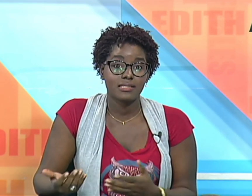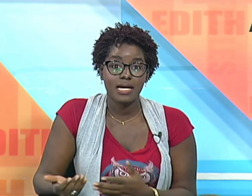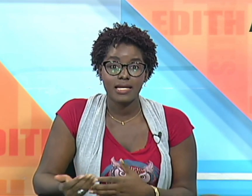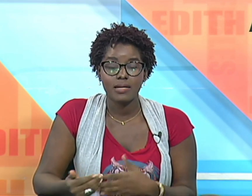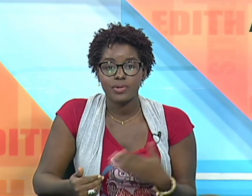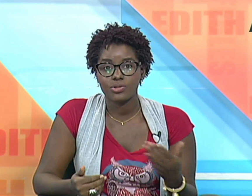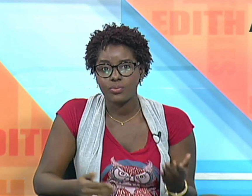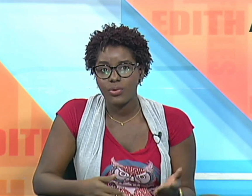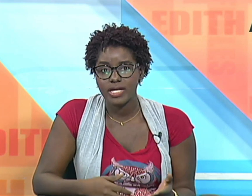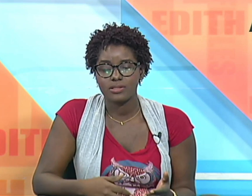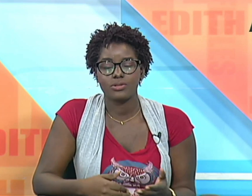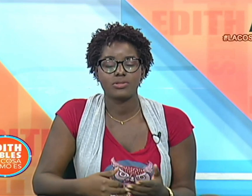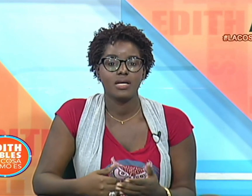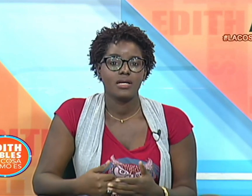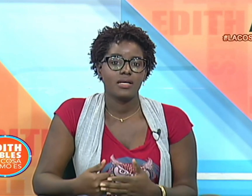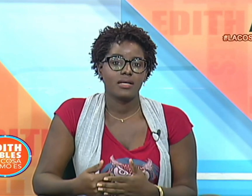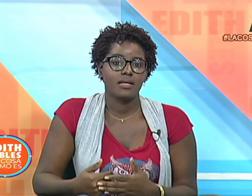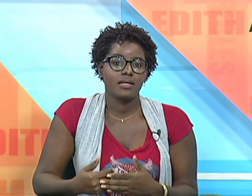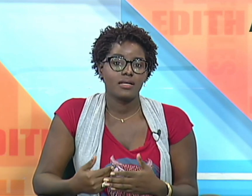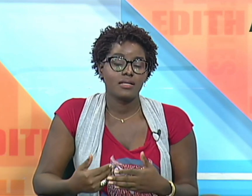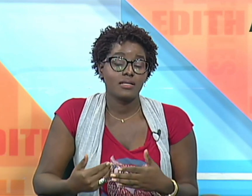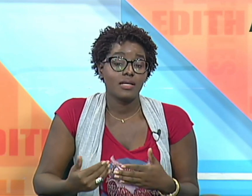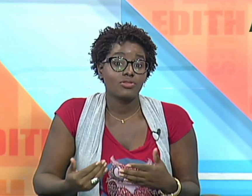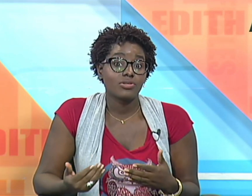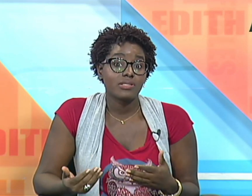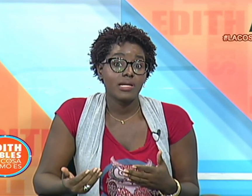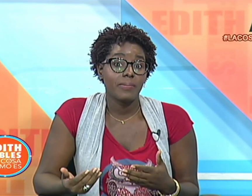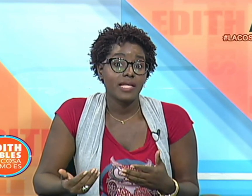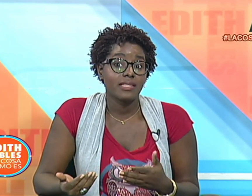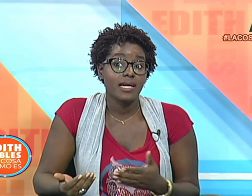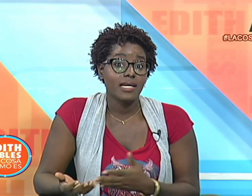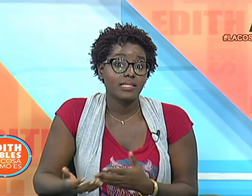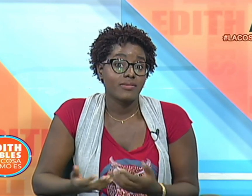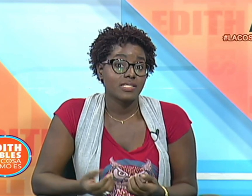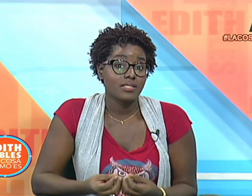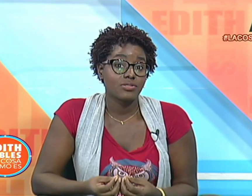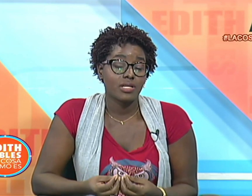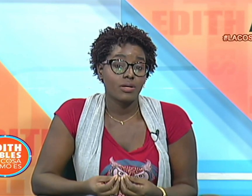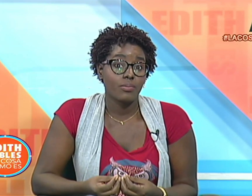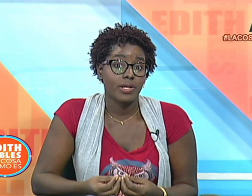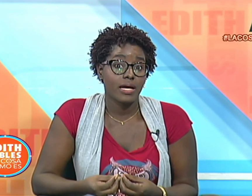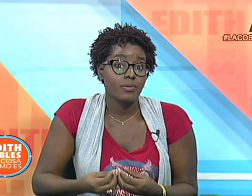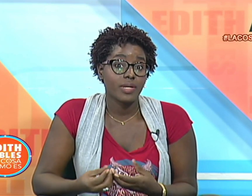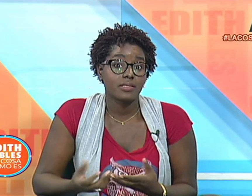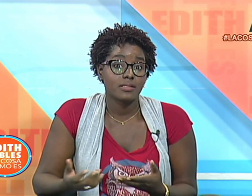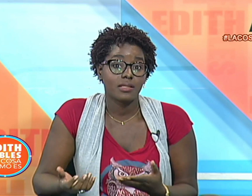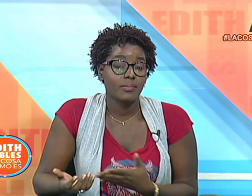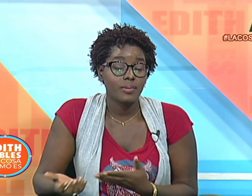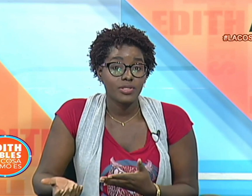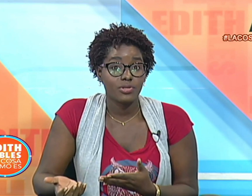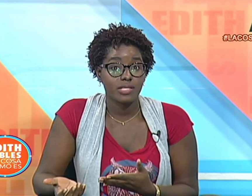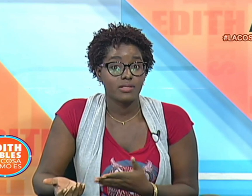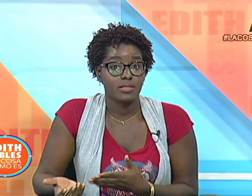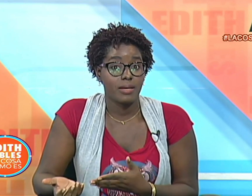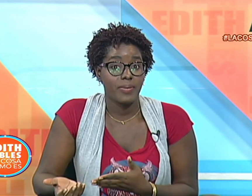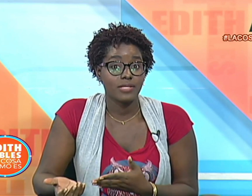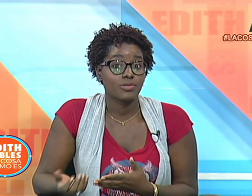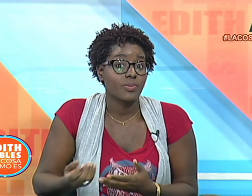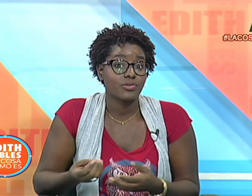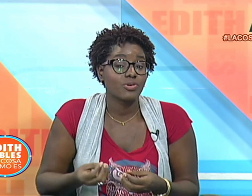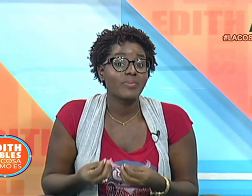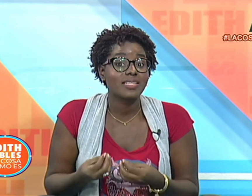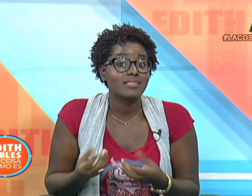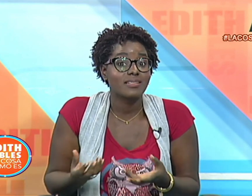innecesarias en presupuestos y entonces él plantea que a través de eso se recuperaron 27 mil millones de